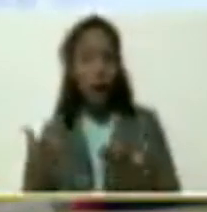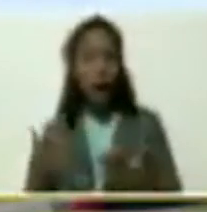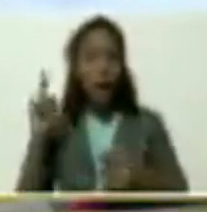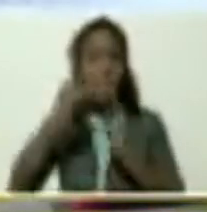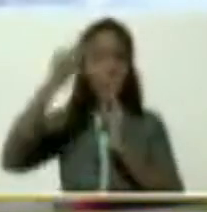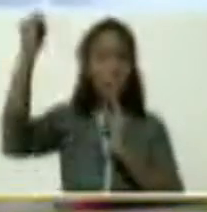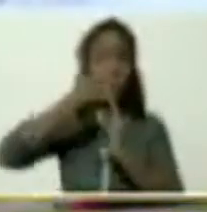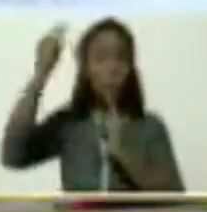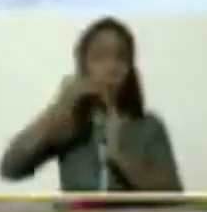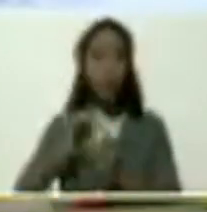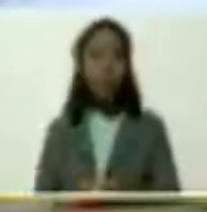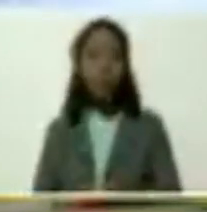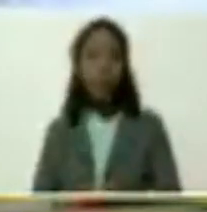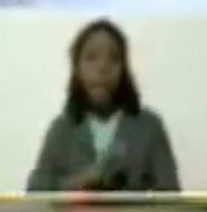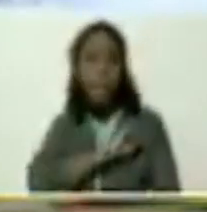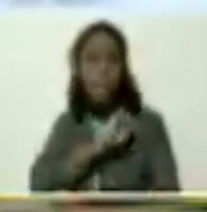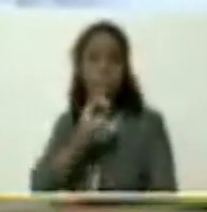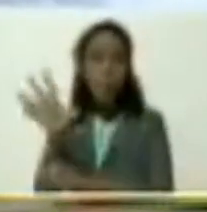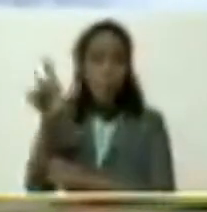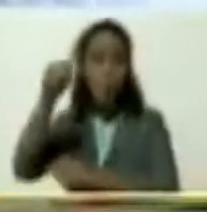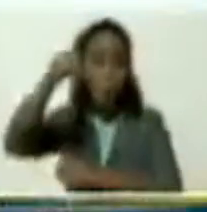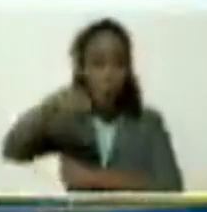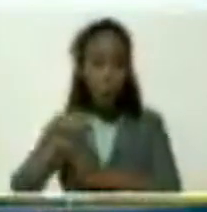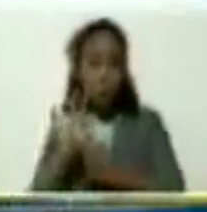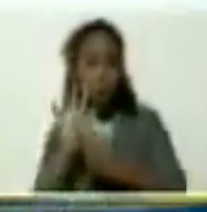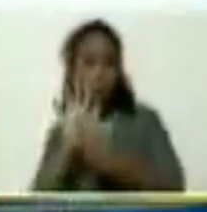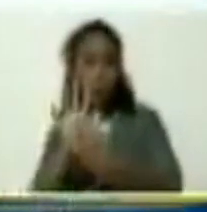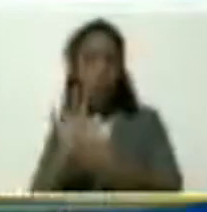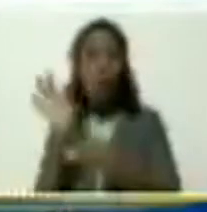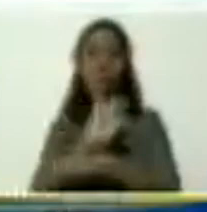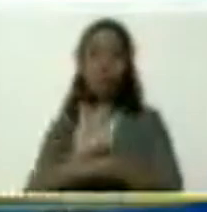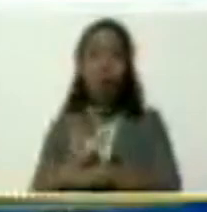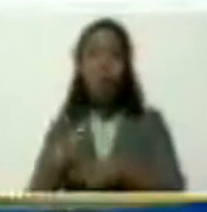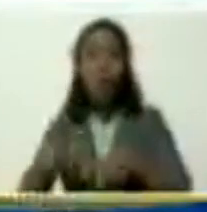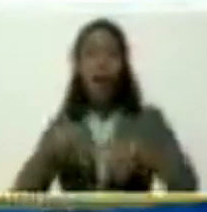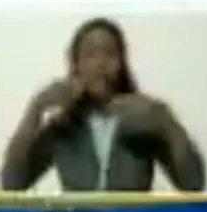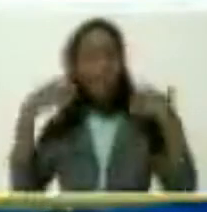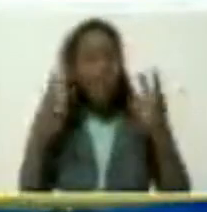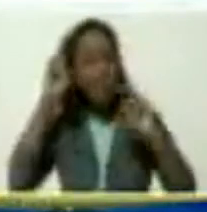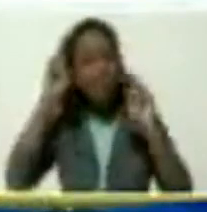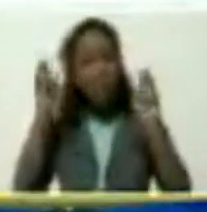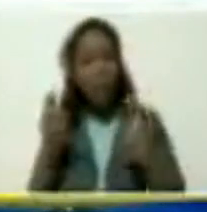plataforma de lanzamiento el día de hoy funcionará como espacio para el registro,